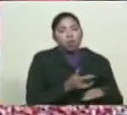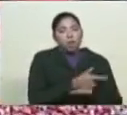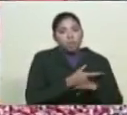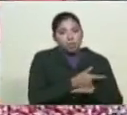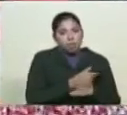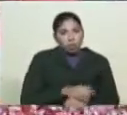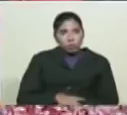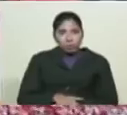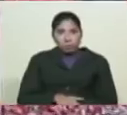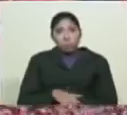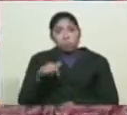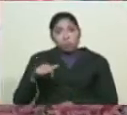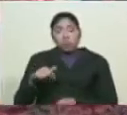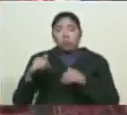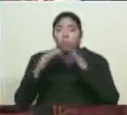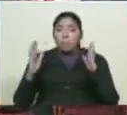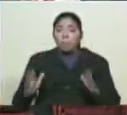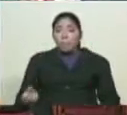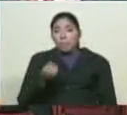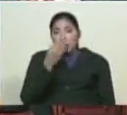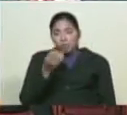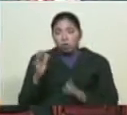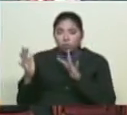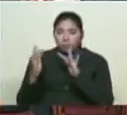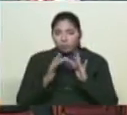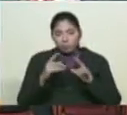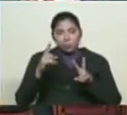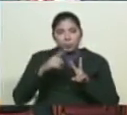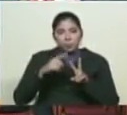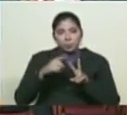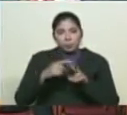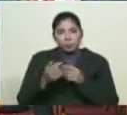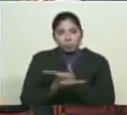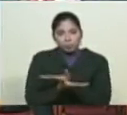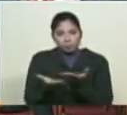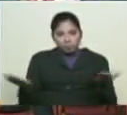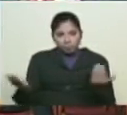encuentro se lleva a cabo en el Palacio de Miraflores. Devolvemos a esta hora este avance informativo. Adelante.